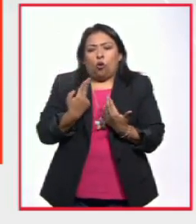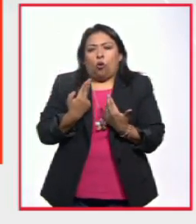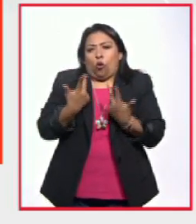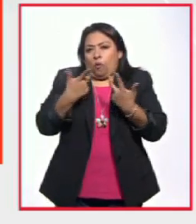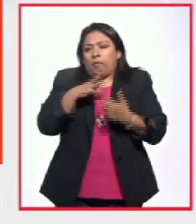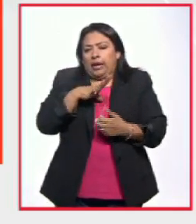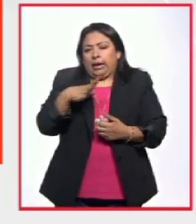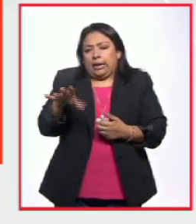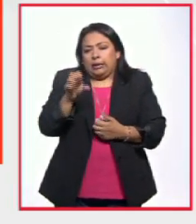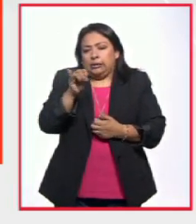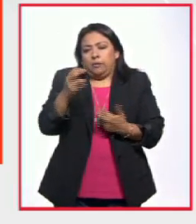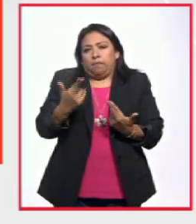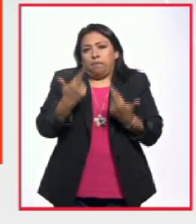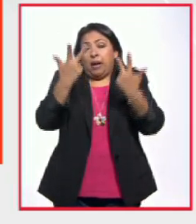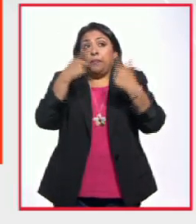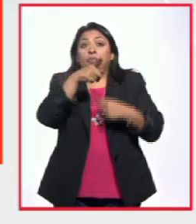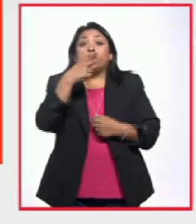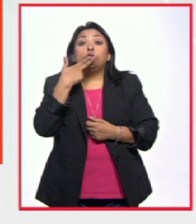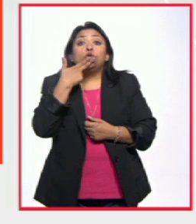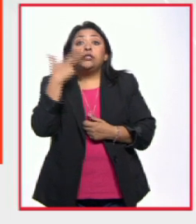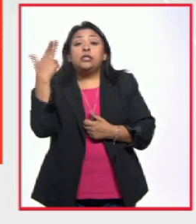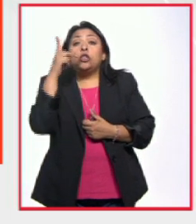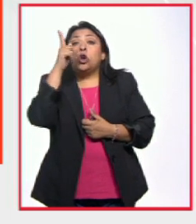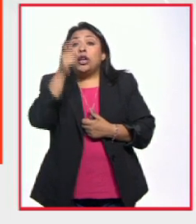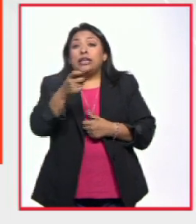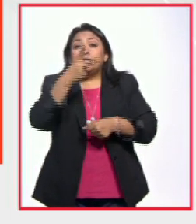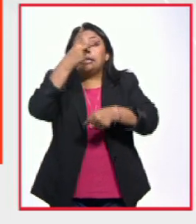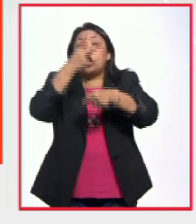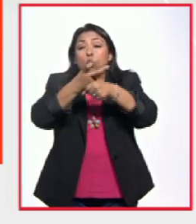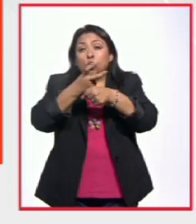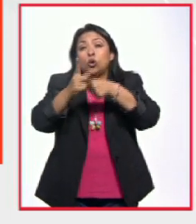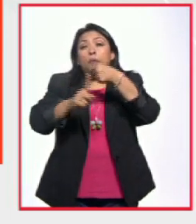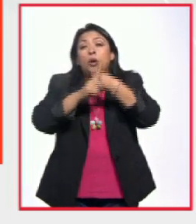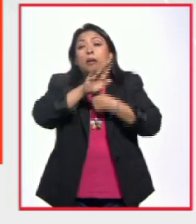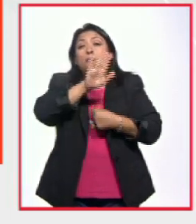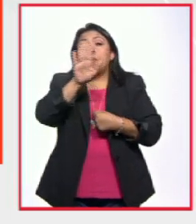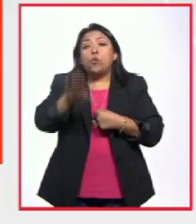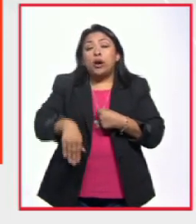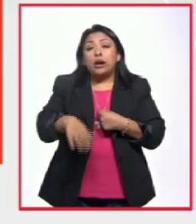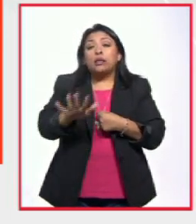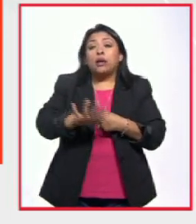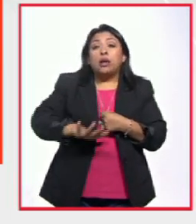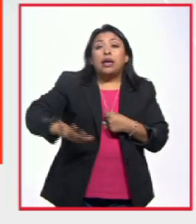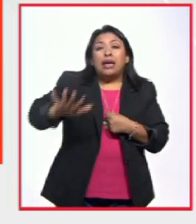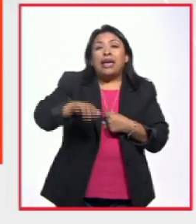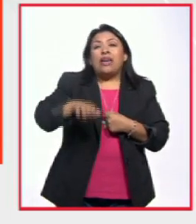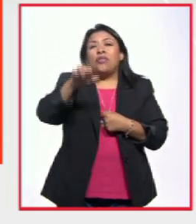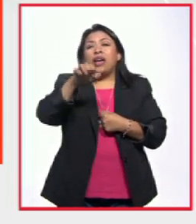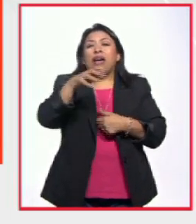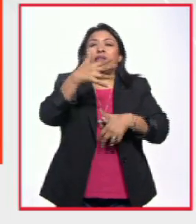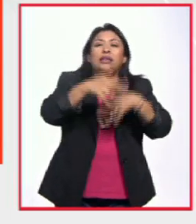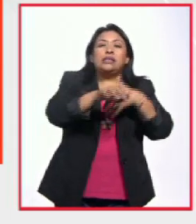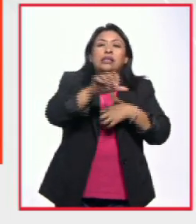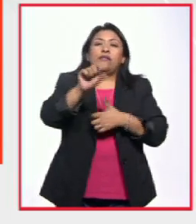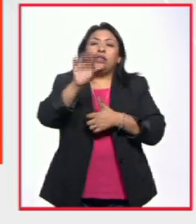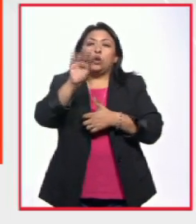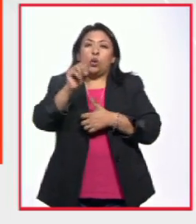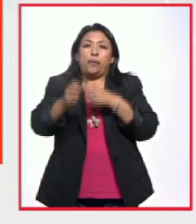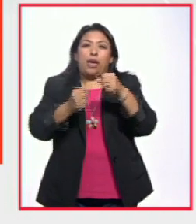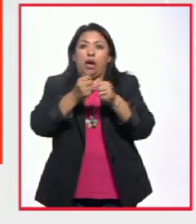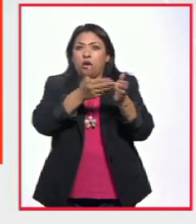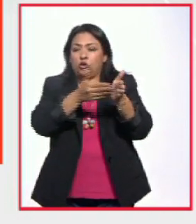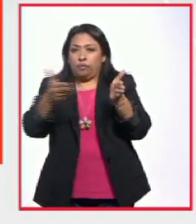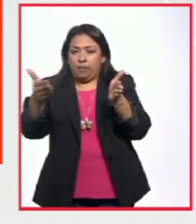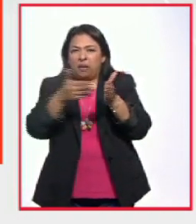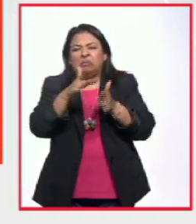general. El suicidio se ha convertido en la segunda causa de defunción en la población de entre 15 y 29 años.